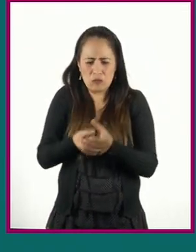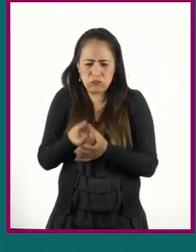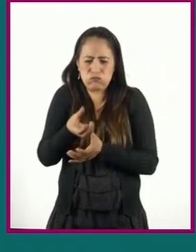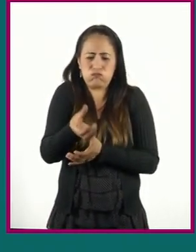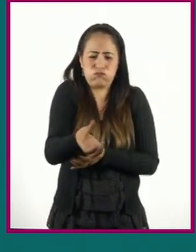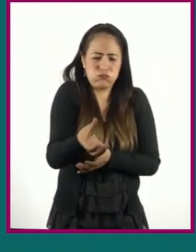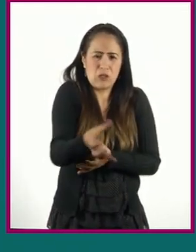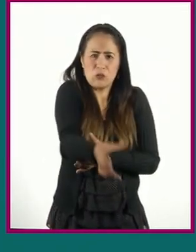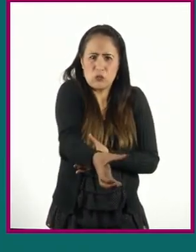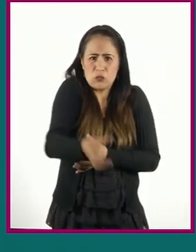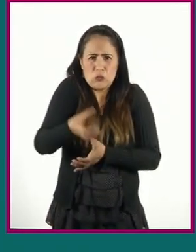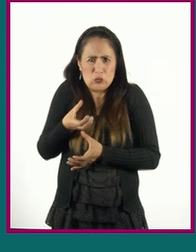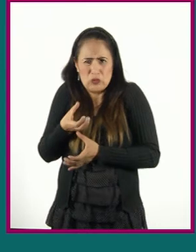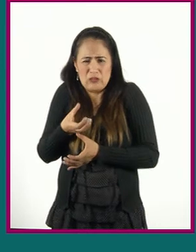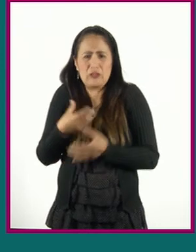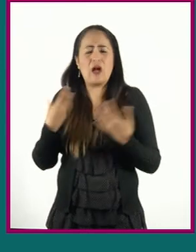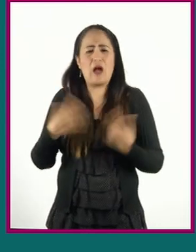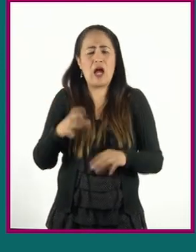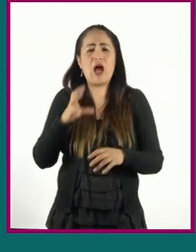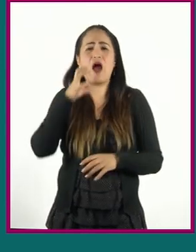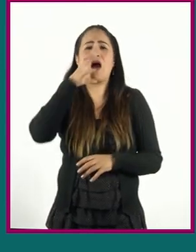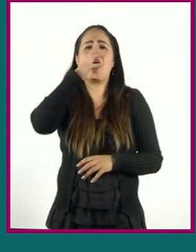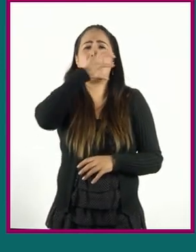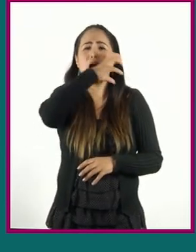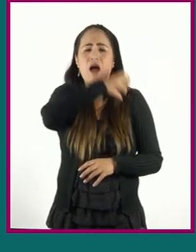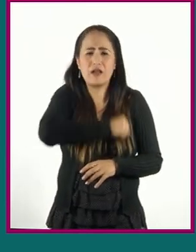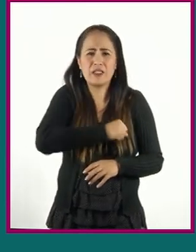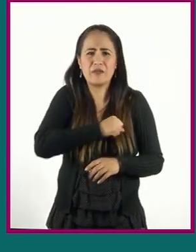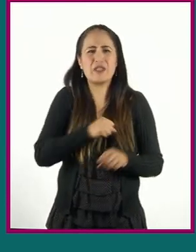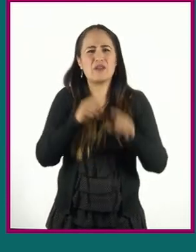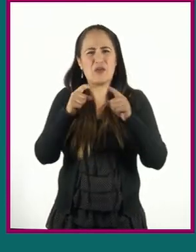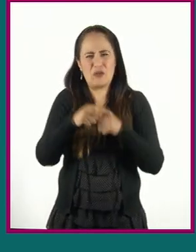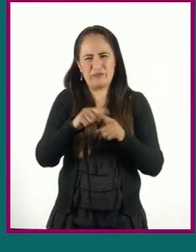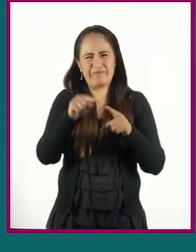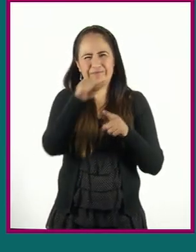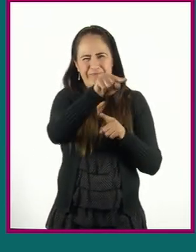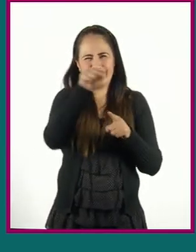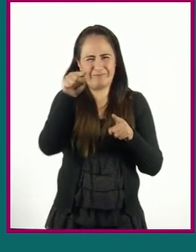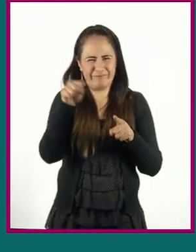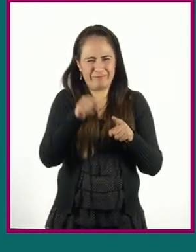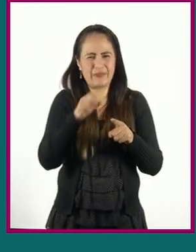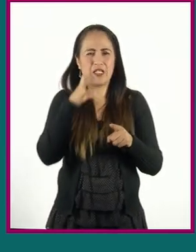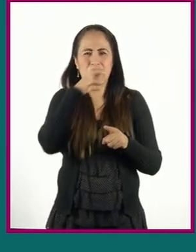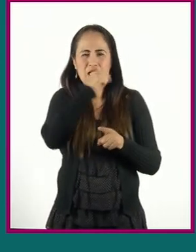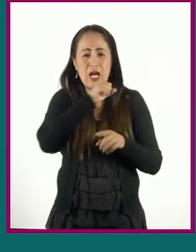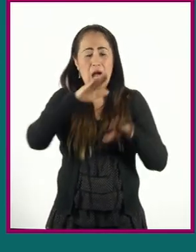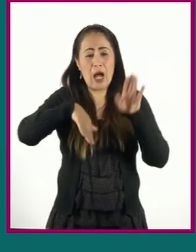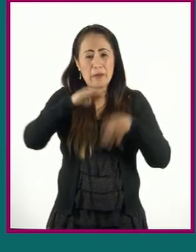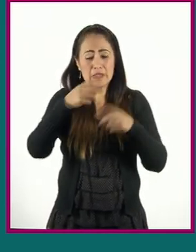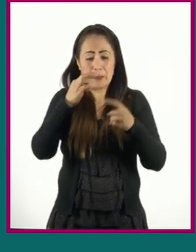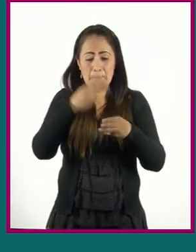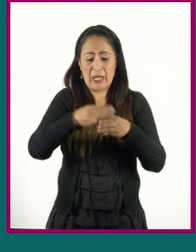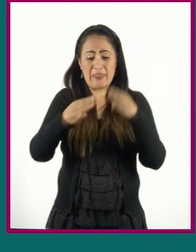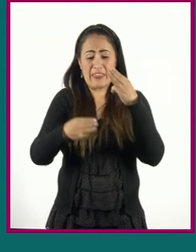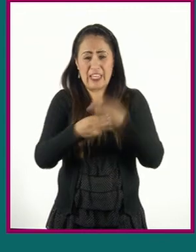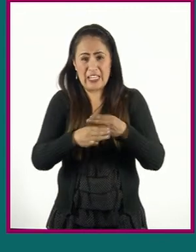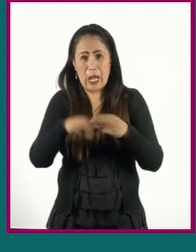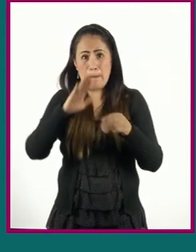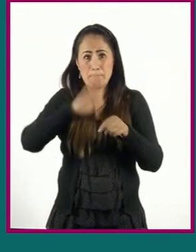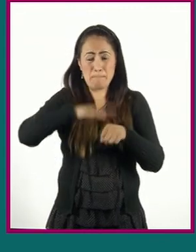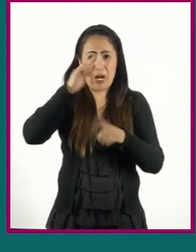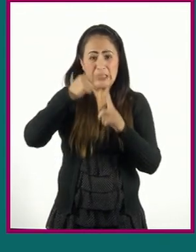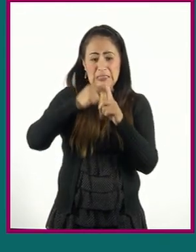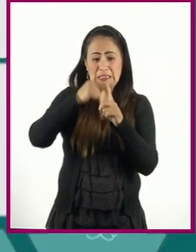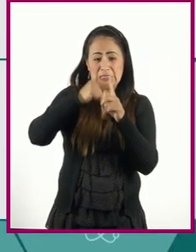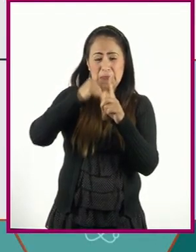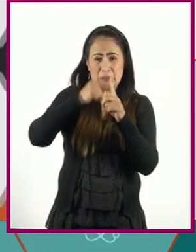microondas. El calentamiento por microondas puede causar un exceso de temperatura en algunos materiales, por ejemplo, el